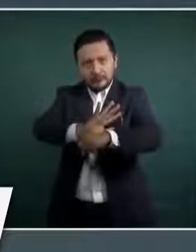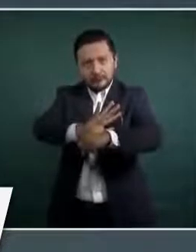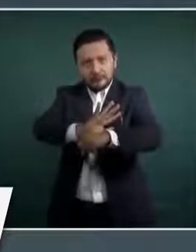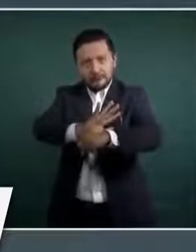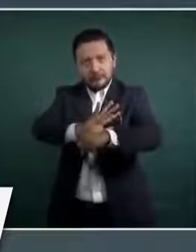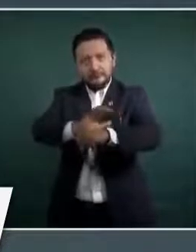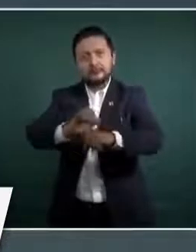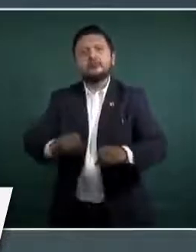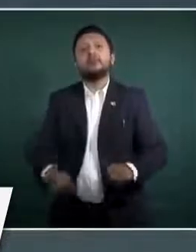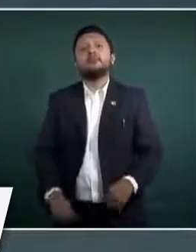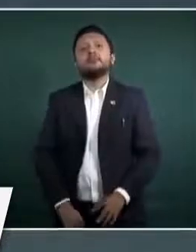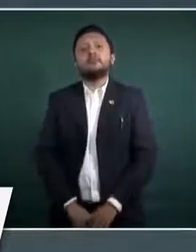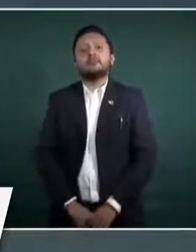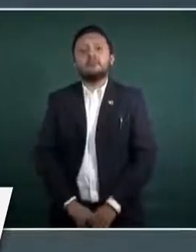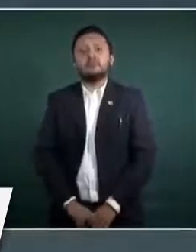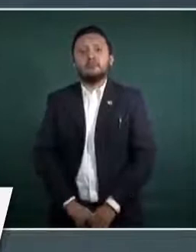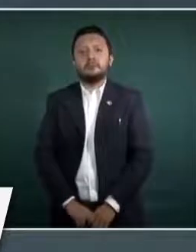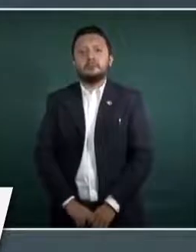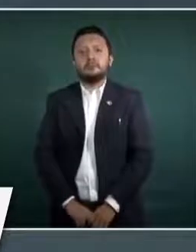del COVID-19.